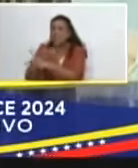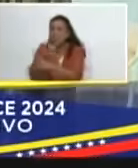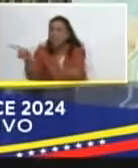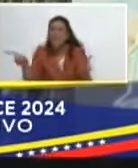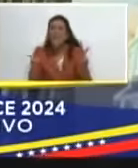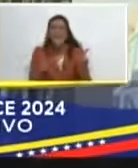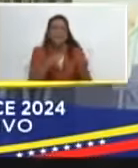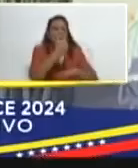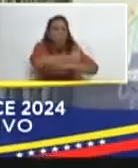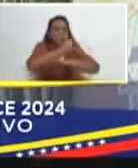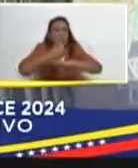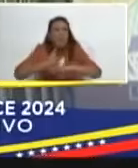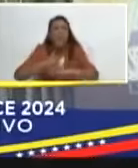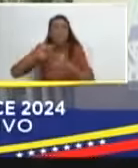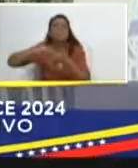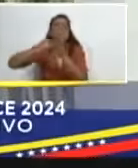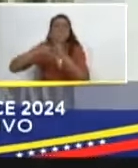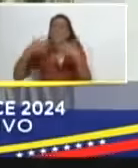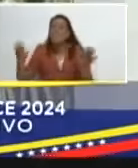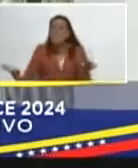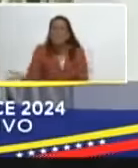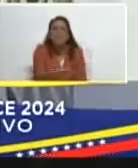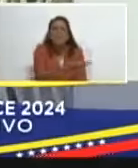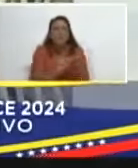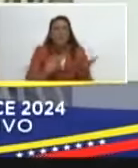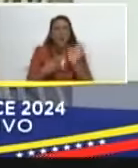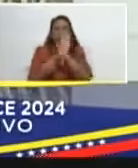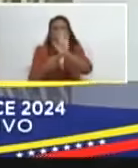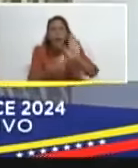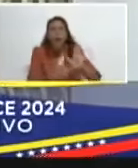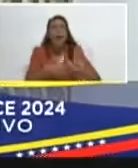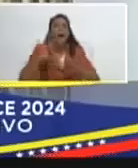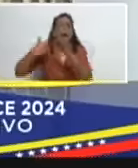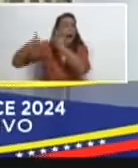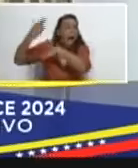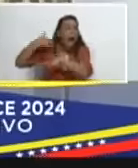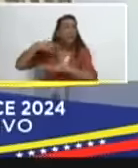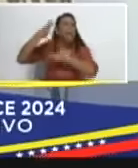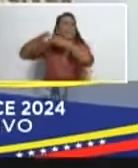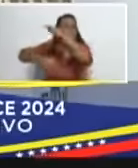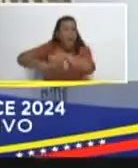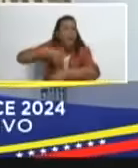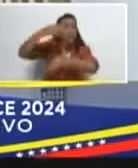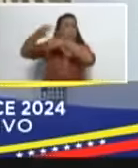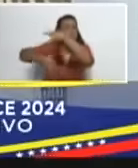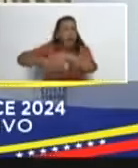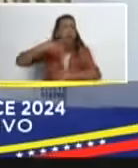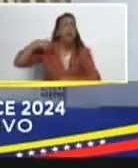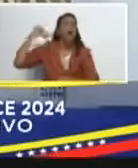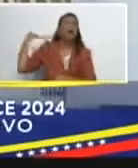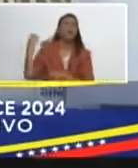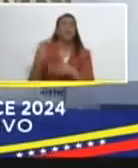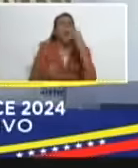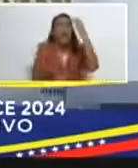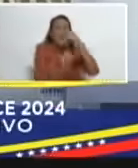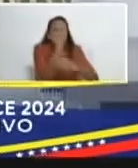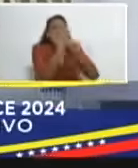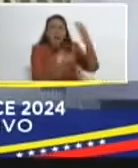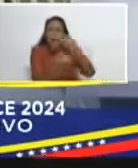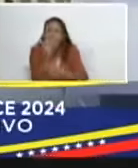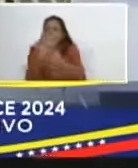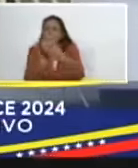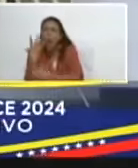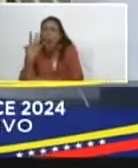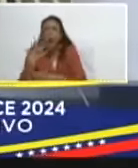y eso significa lo que yo he venido hablando, construir